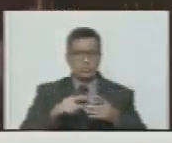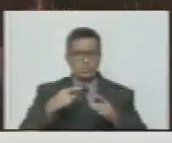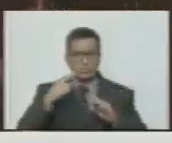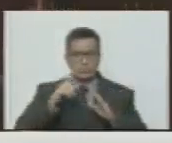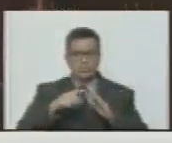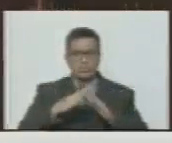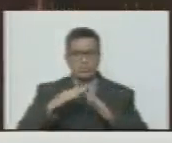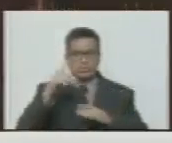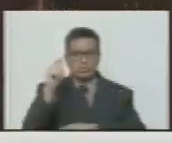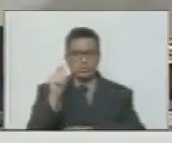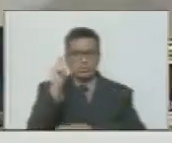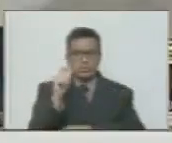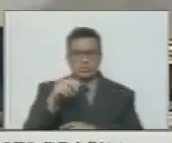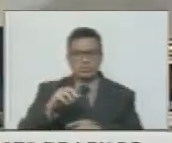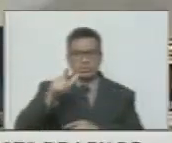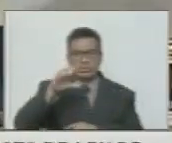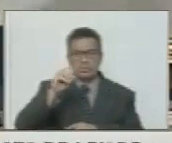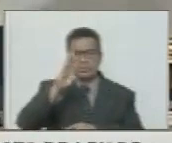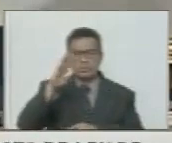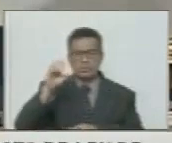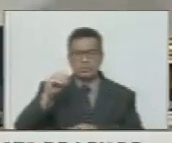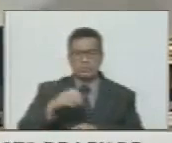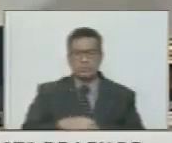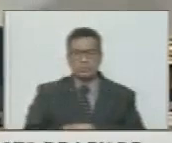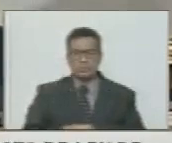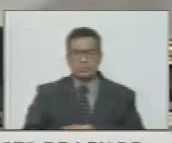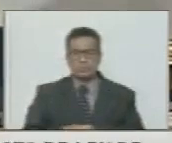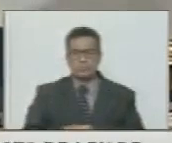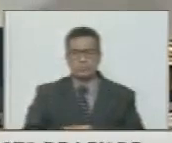vacíos. Gracias. Adelante, diputado Lobo.